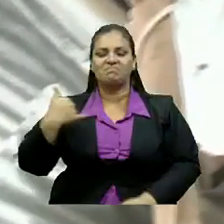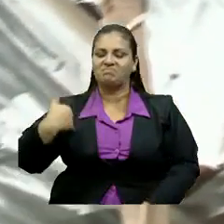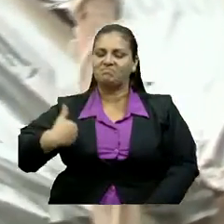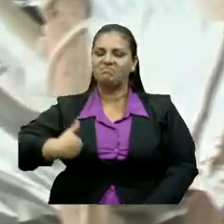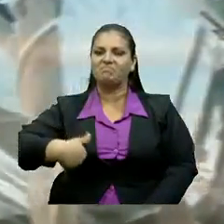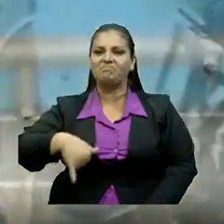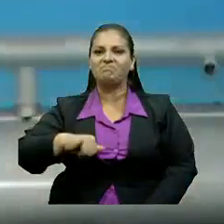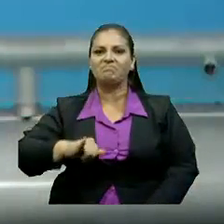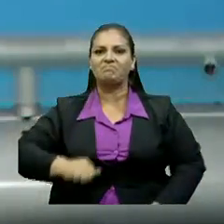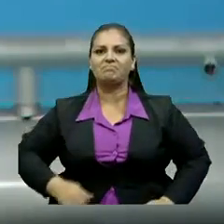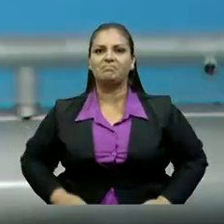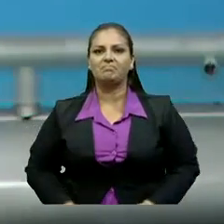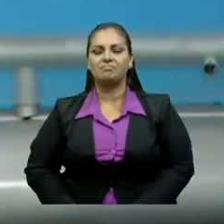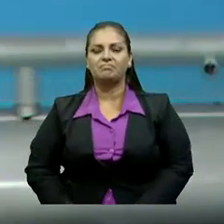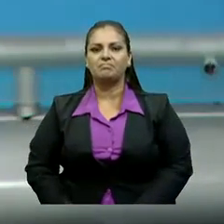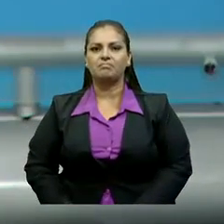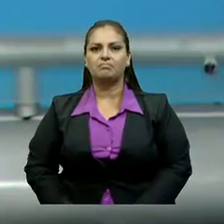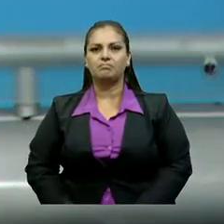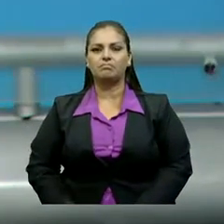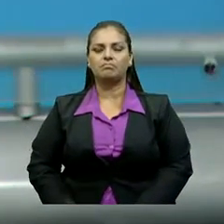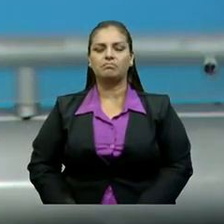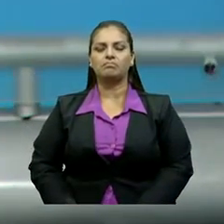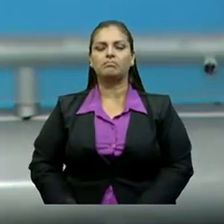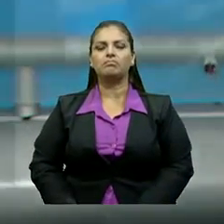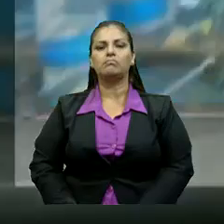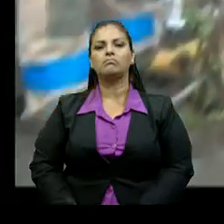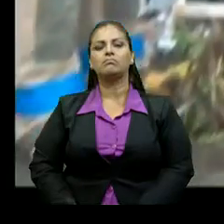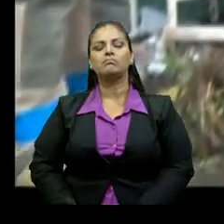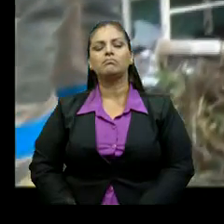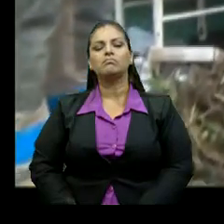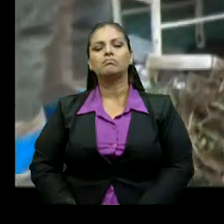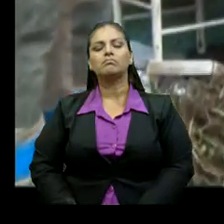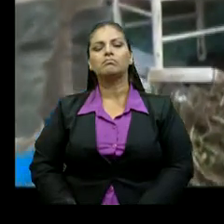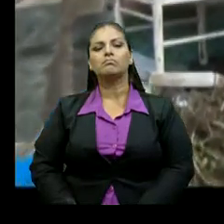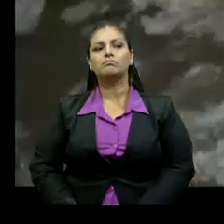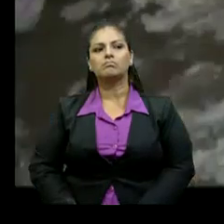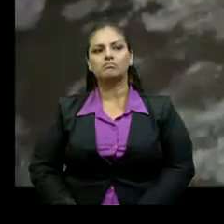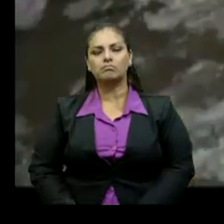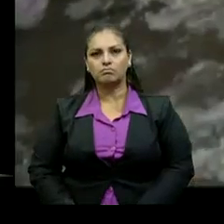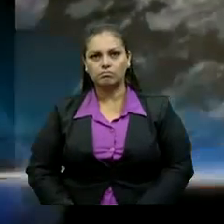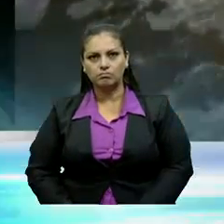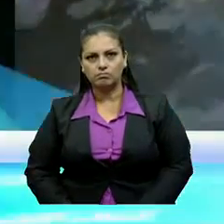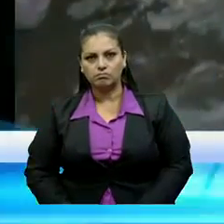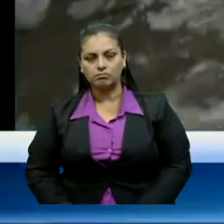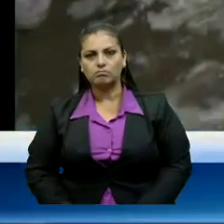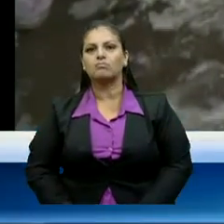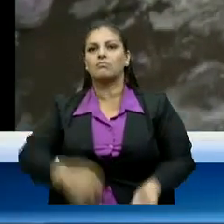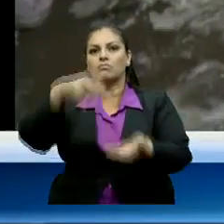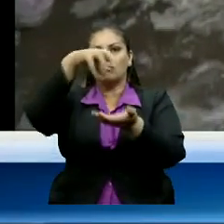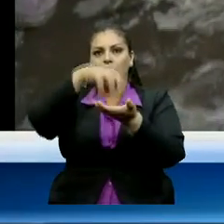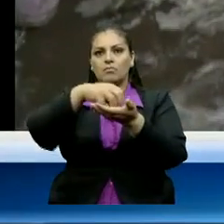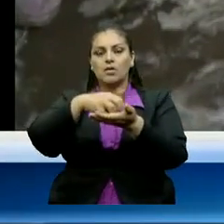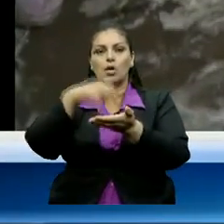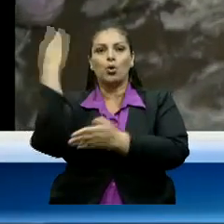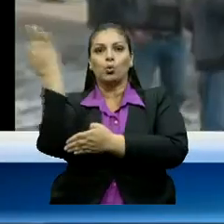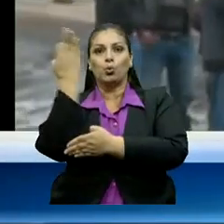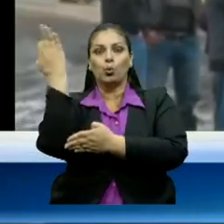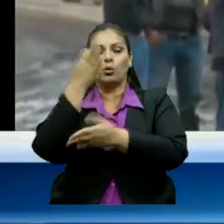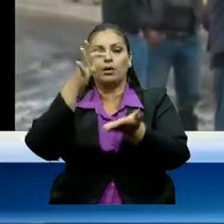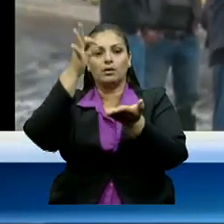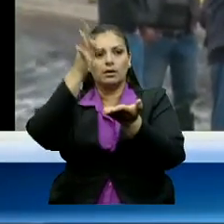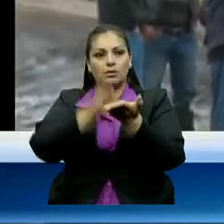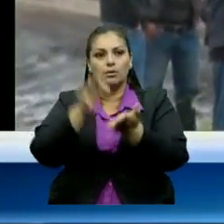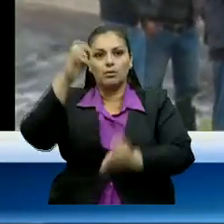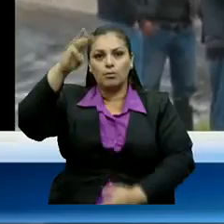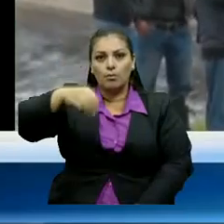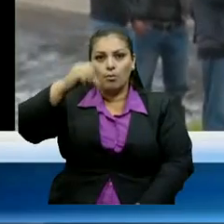Casamen. El fuerte invierno también causa estragos en el cantón Mocha de la provincia de Tungurahua. Las intensas